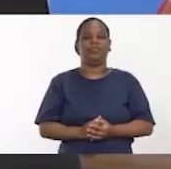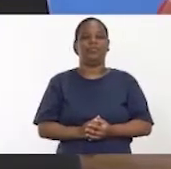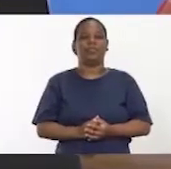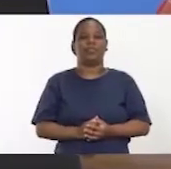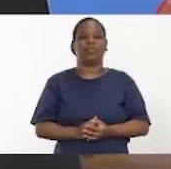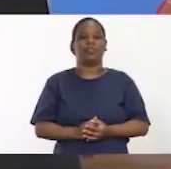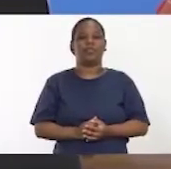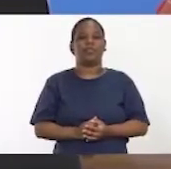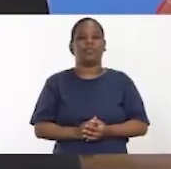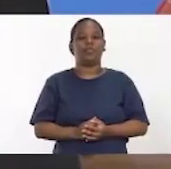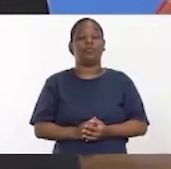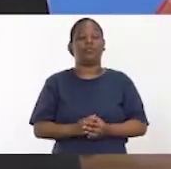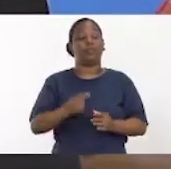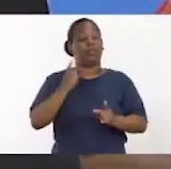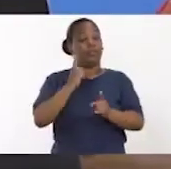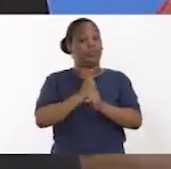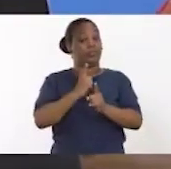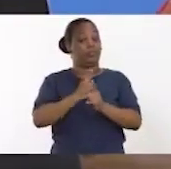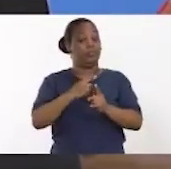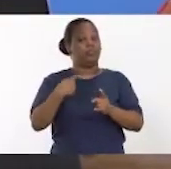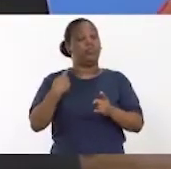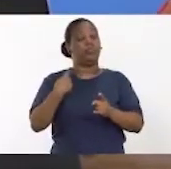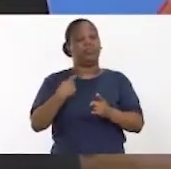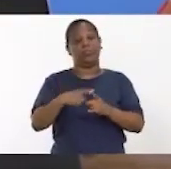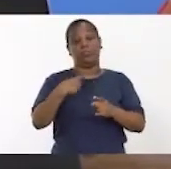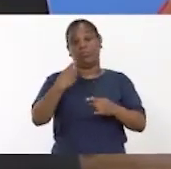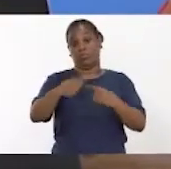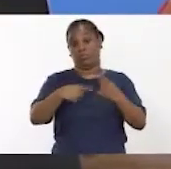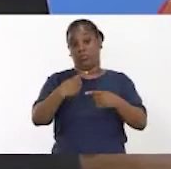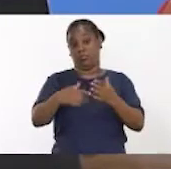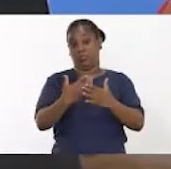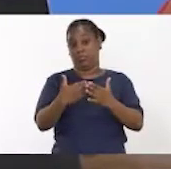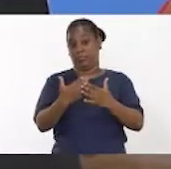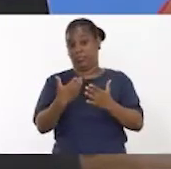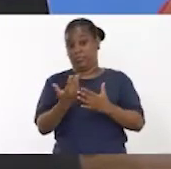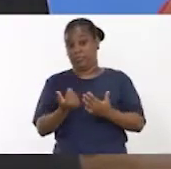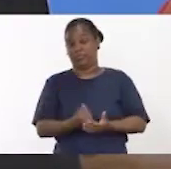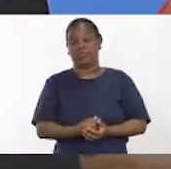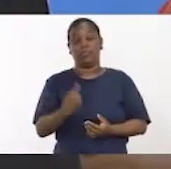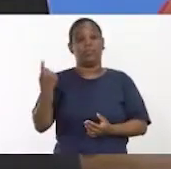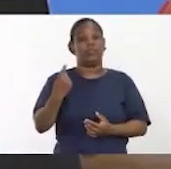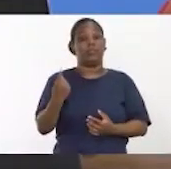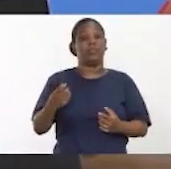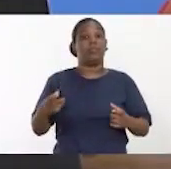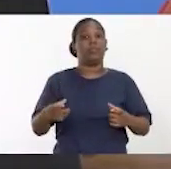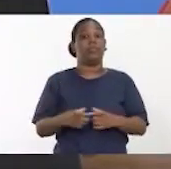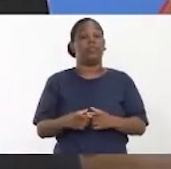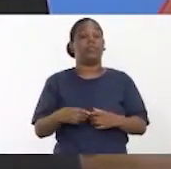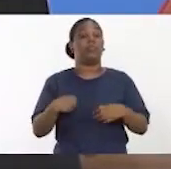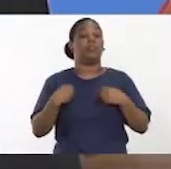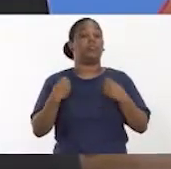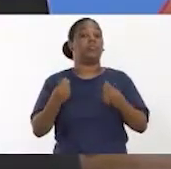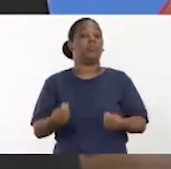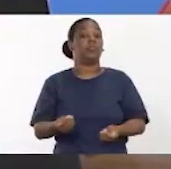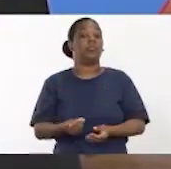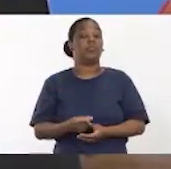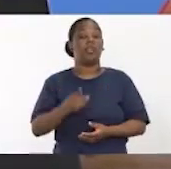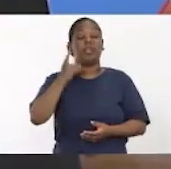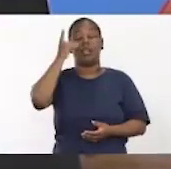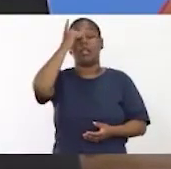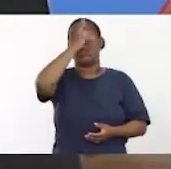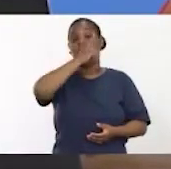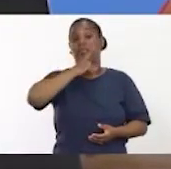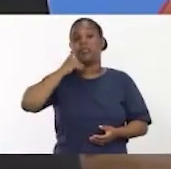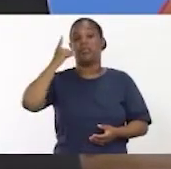tanto para curso regular como para por encuentro, la primera unidad que nosotros damos es la descripción